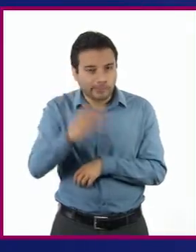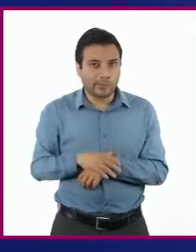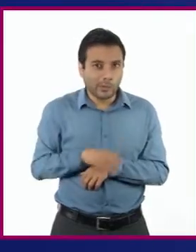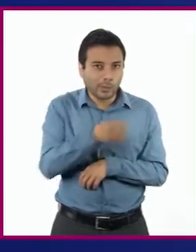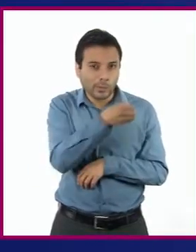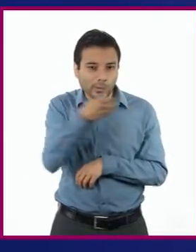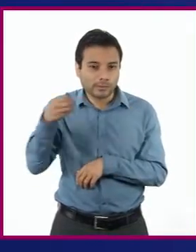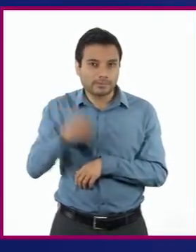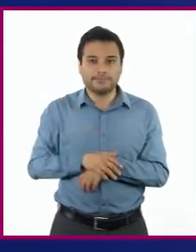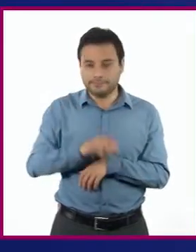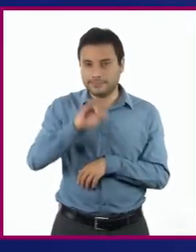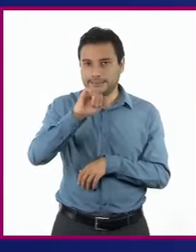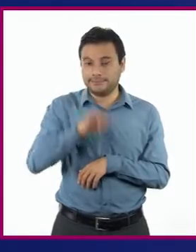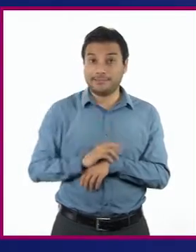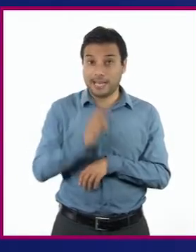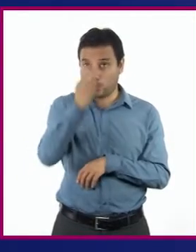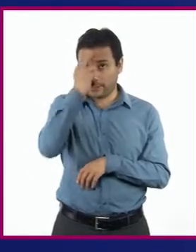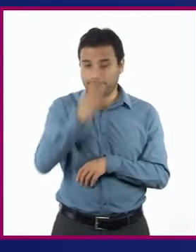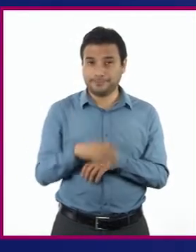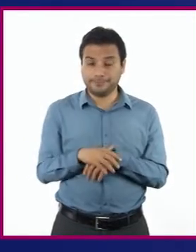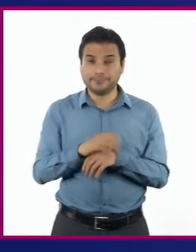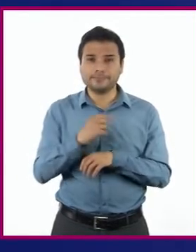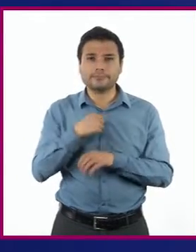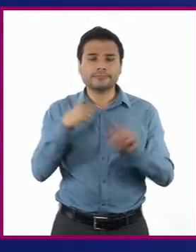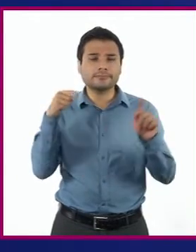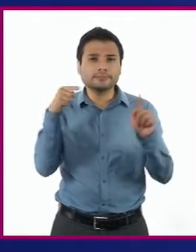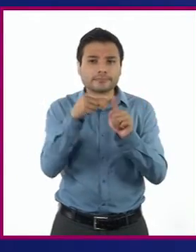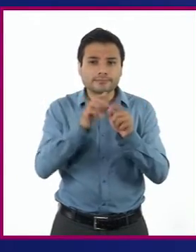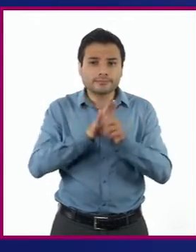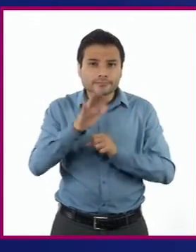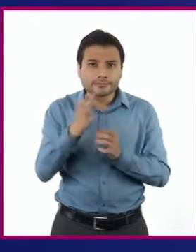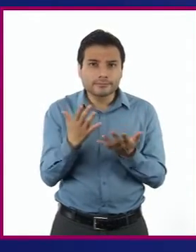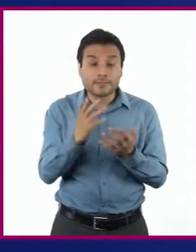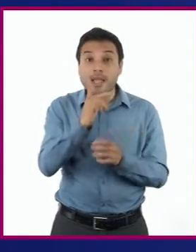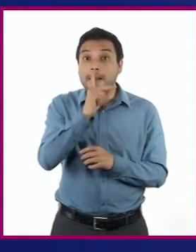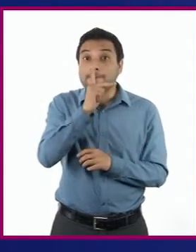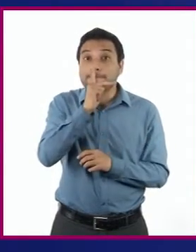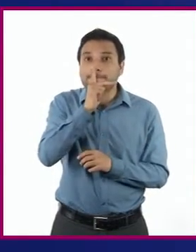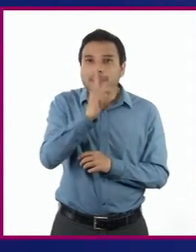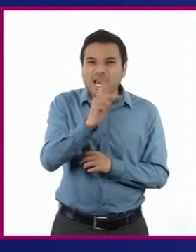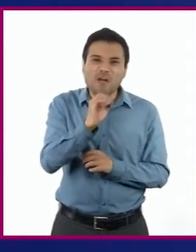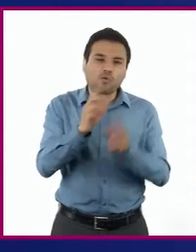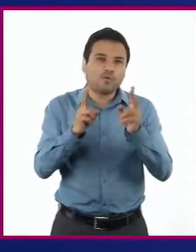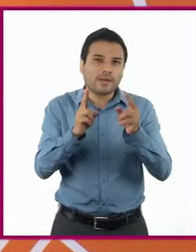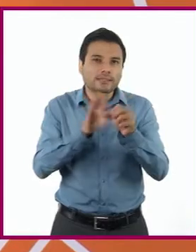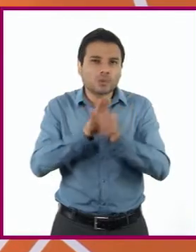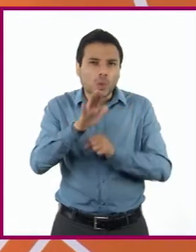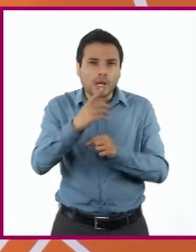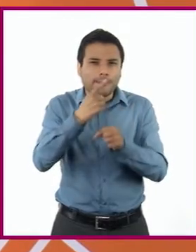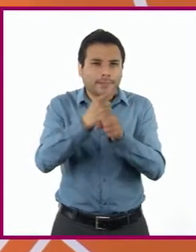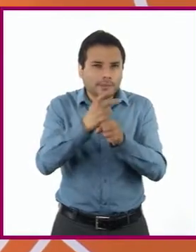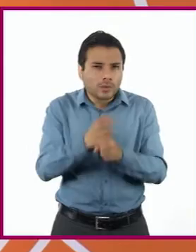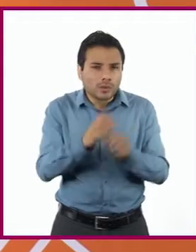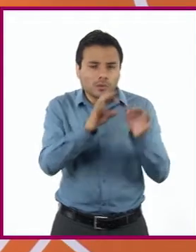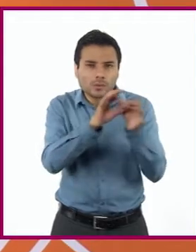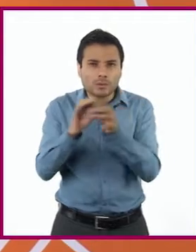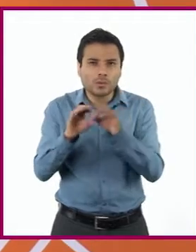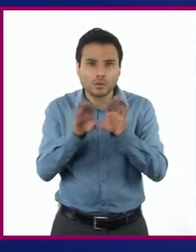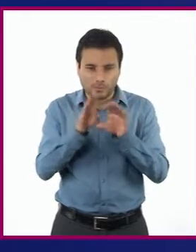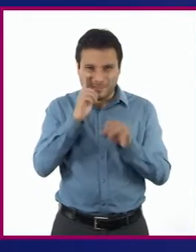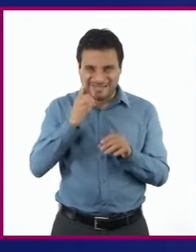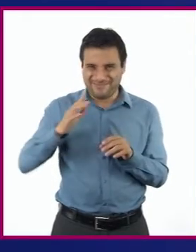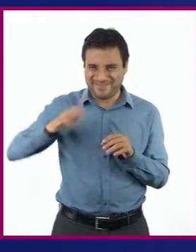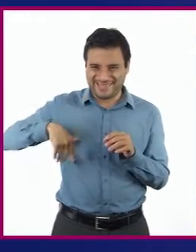es. Recordemos que nuestro propósito es revisar expresiones que jerarquizan información. En el fragmento